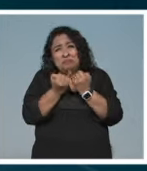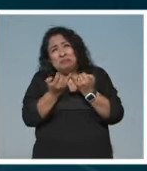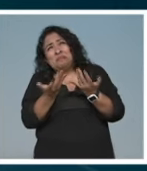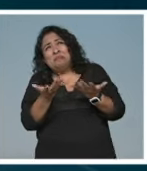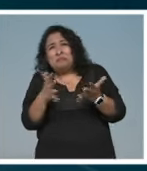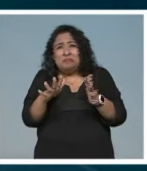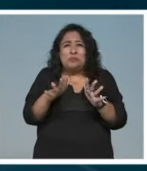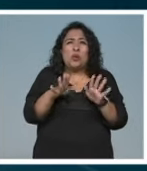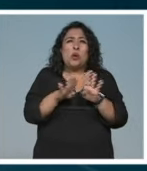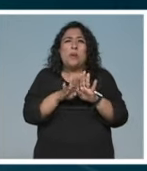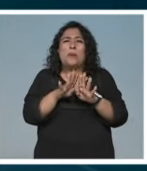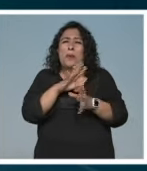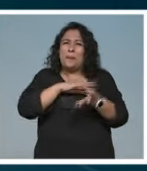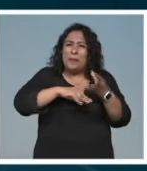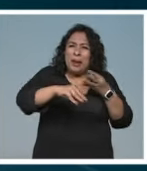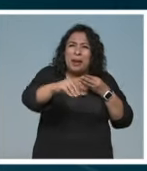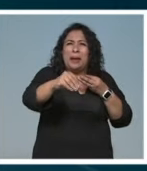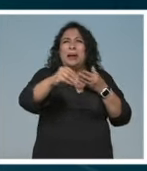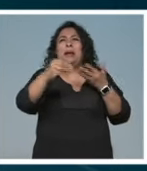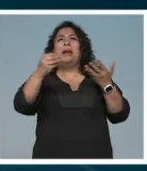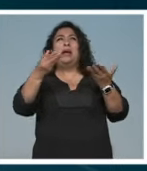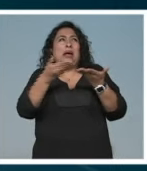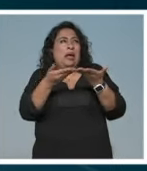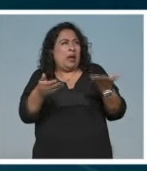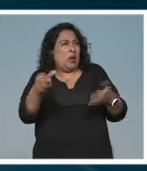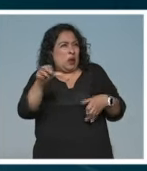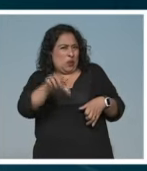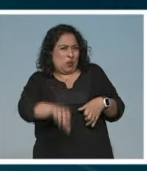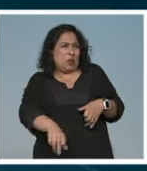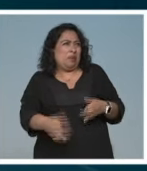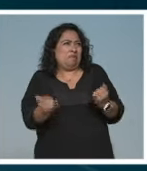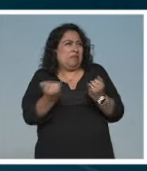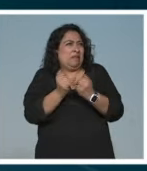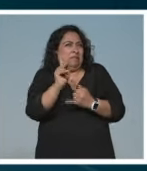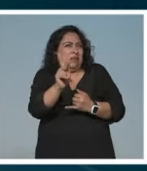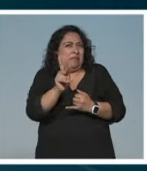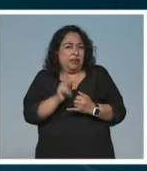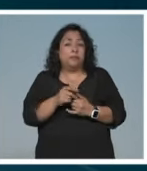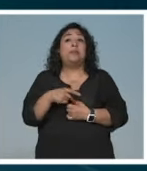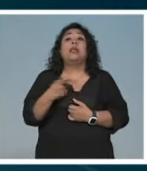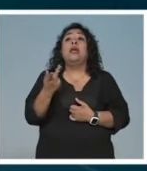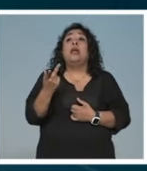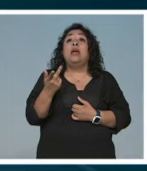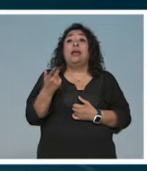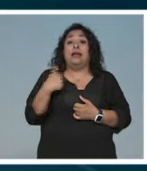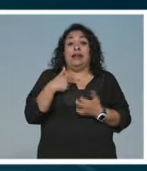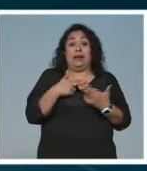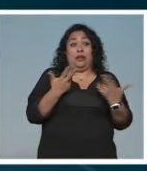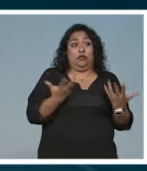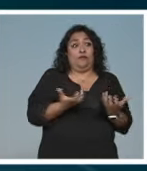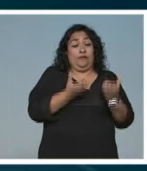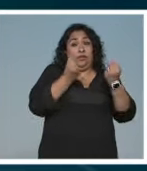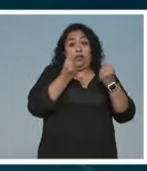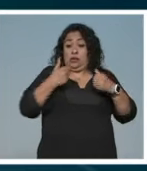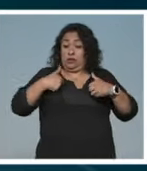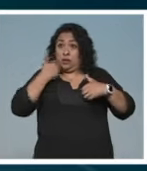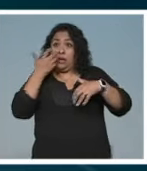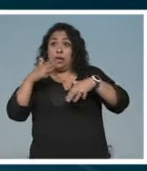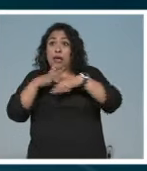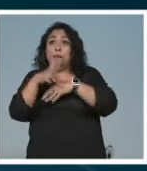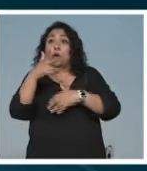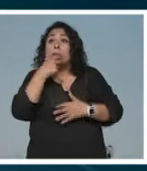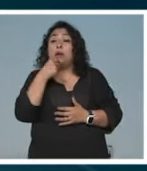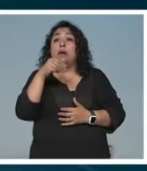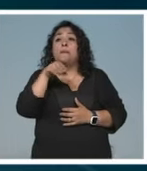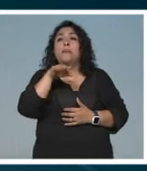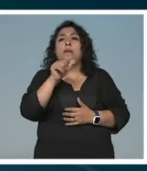especie de reflejo del presente, ¿no? Para salvar su relación y generar un cambio, Memo